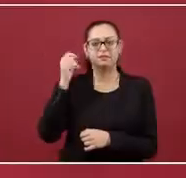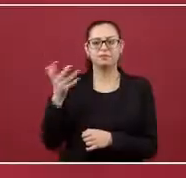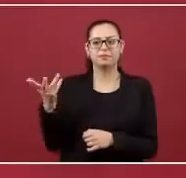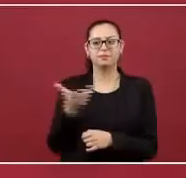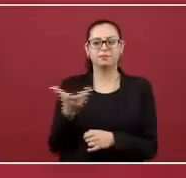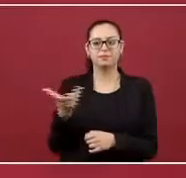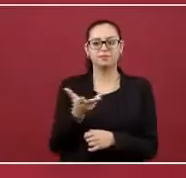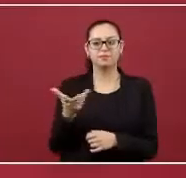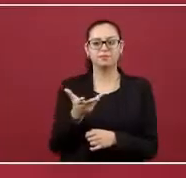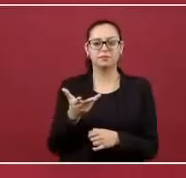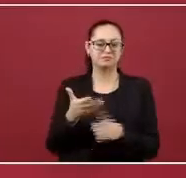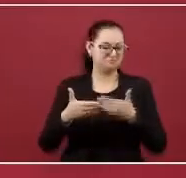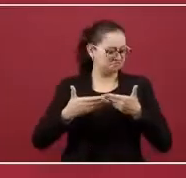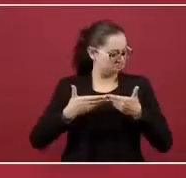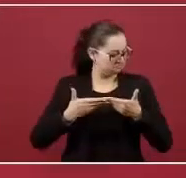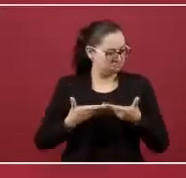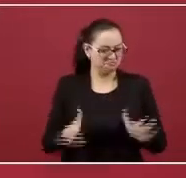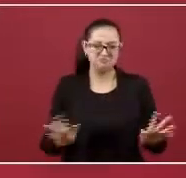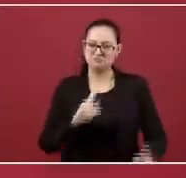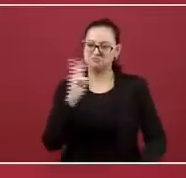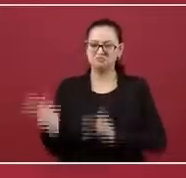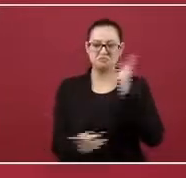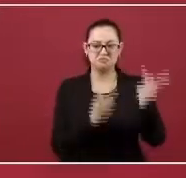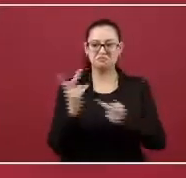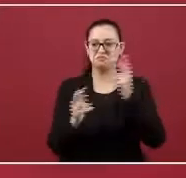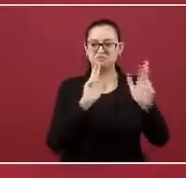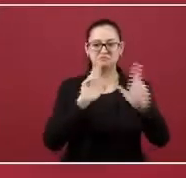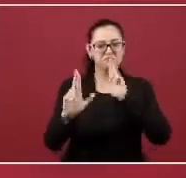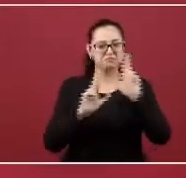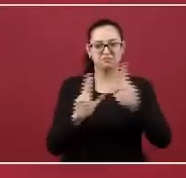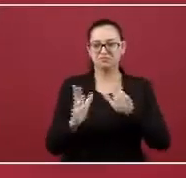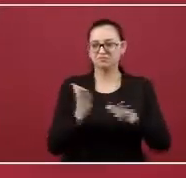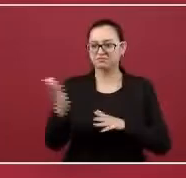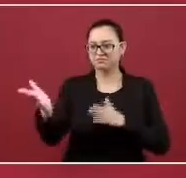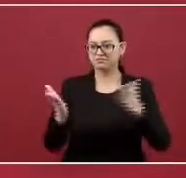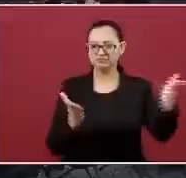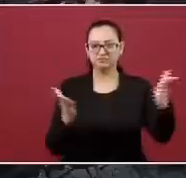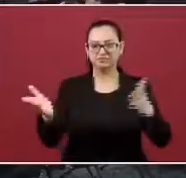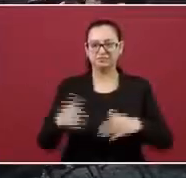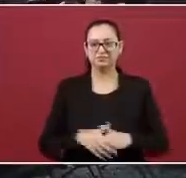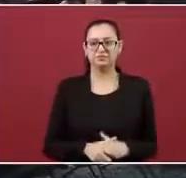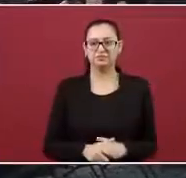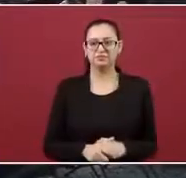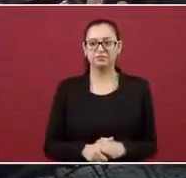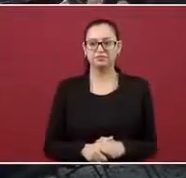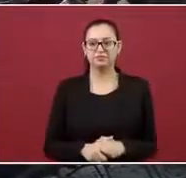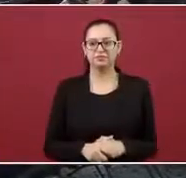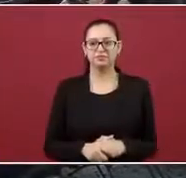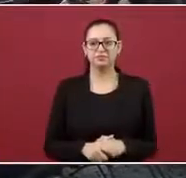de preguntas y respuestas. Adelante, ustedes dos.